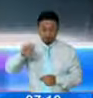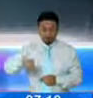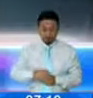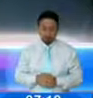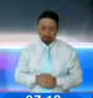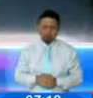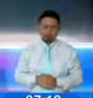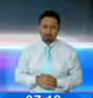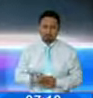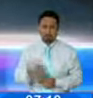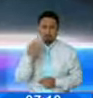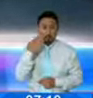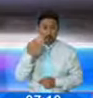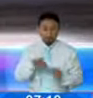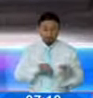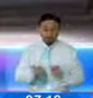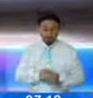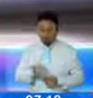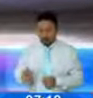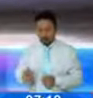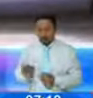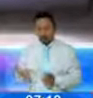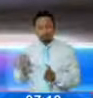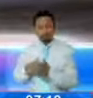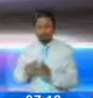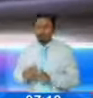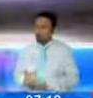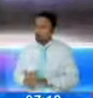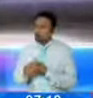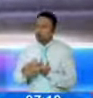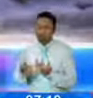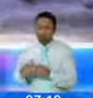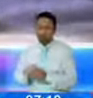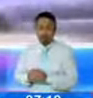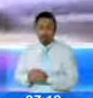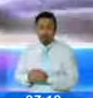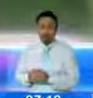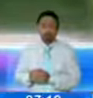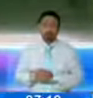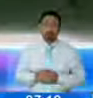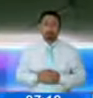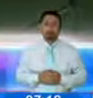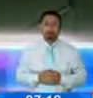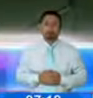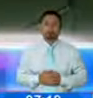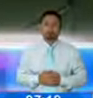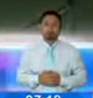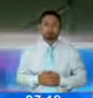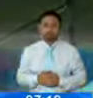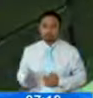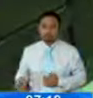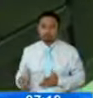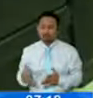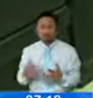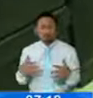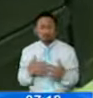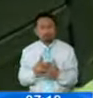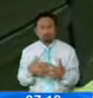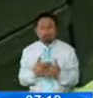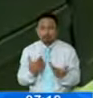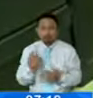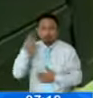que intenta volver a empezar de cero, desde los claustros del temor. Está nerviosa, porque